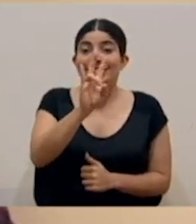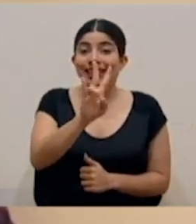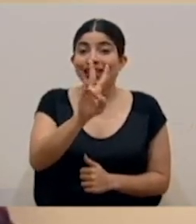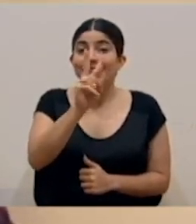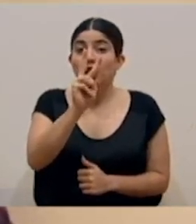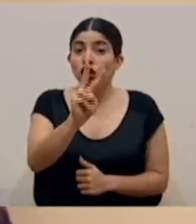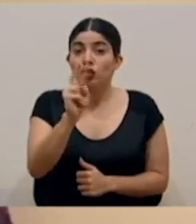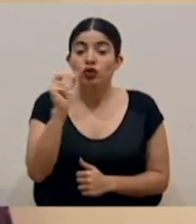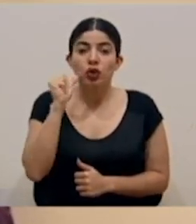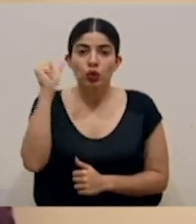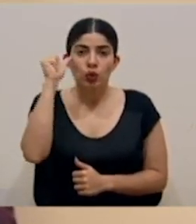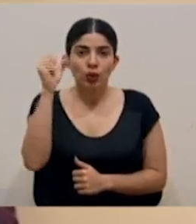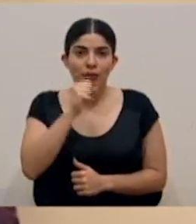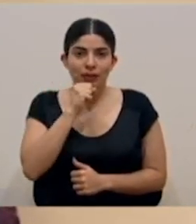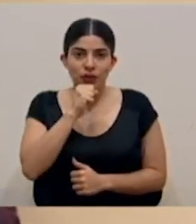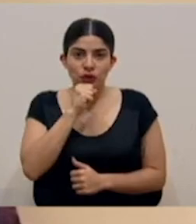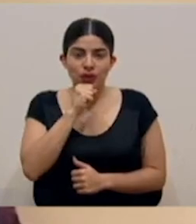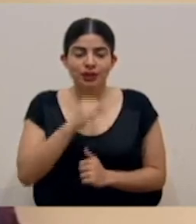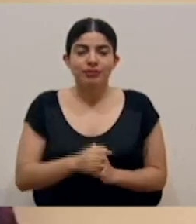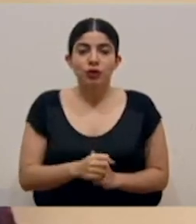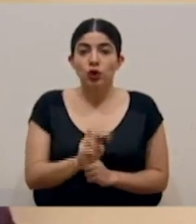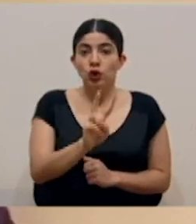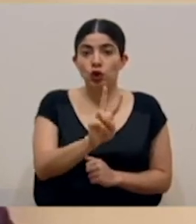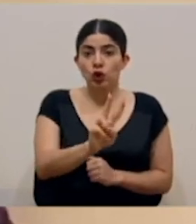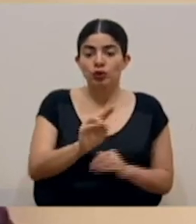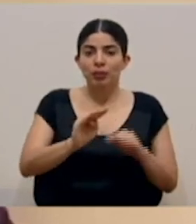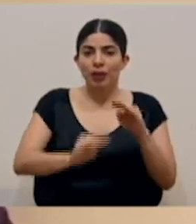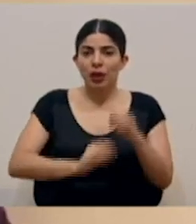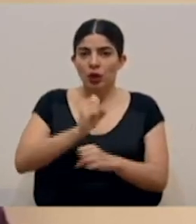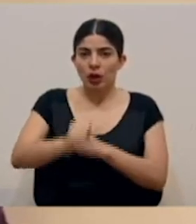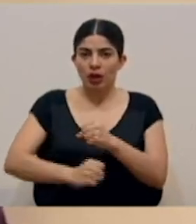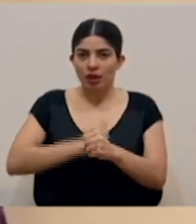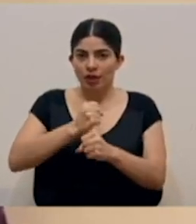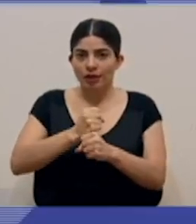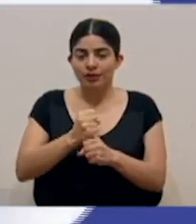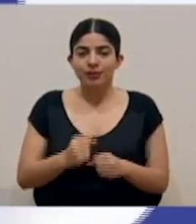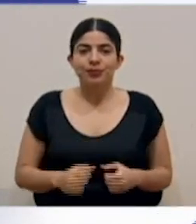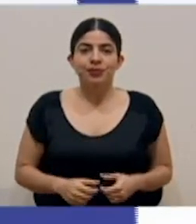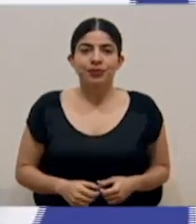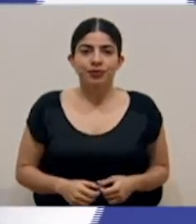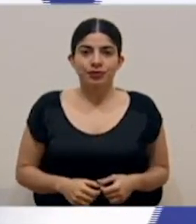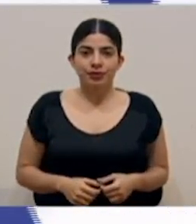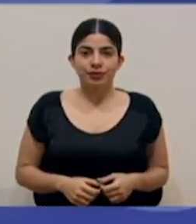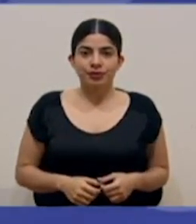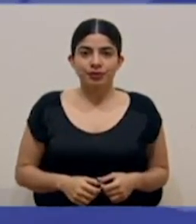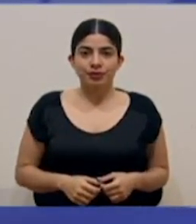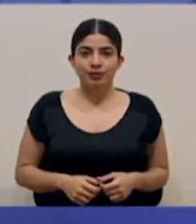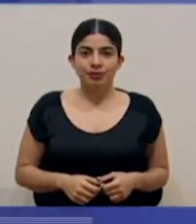872 adultos mayores y 2 menores de edad.